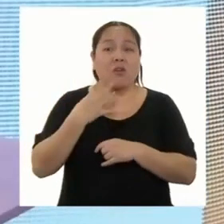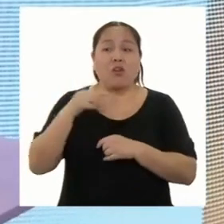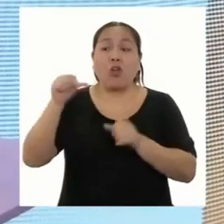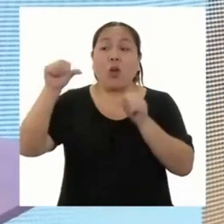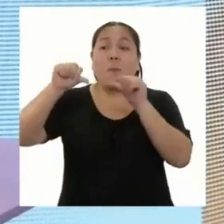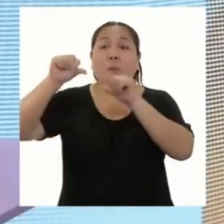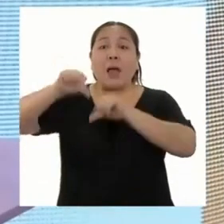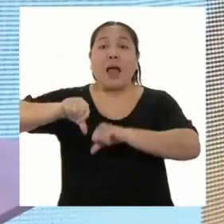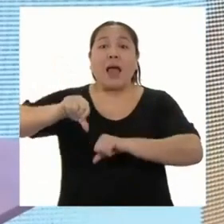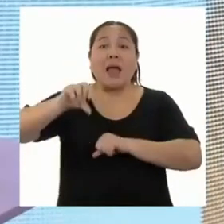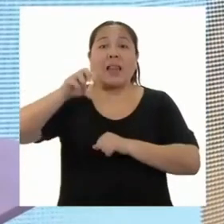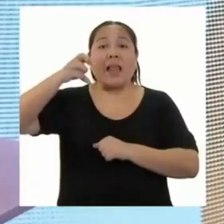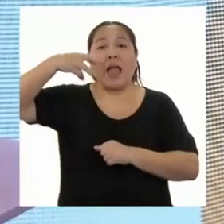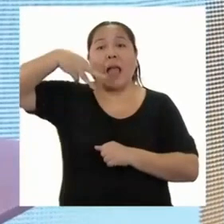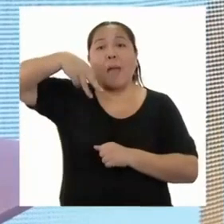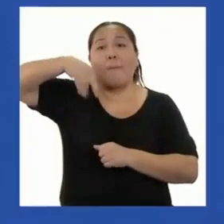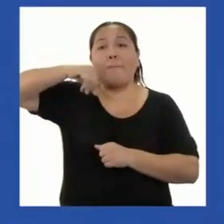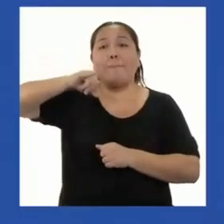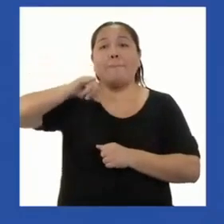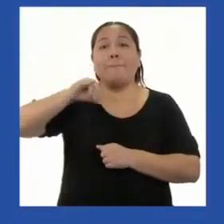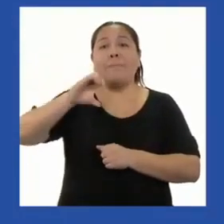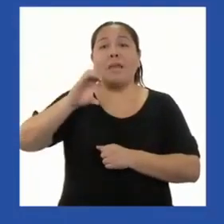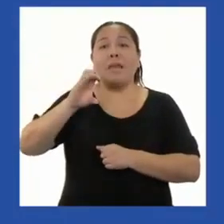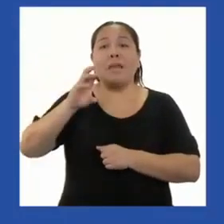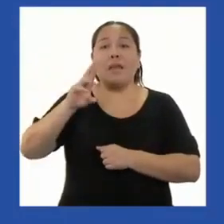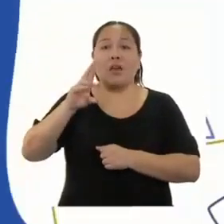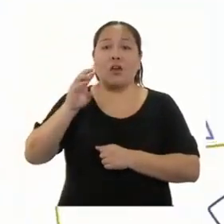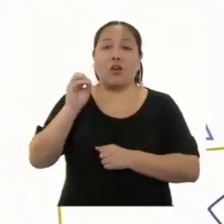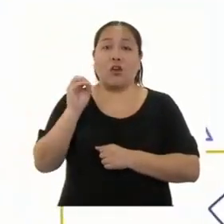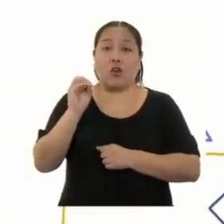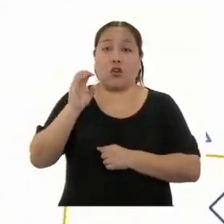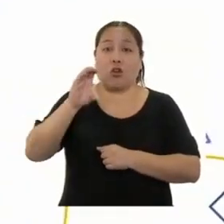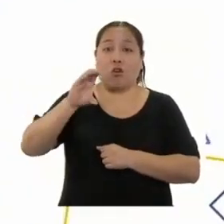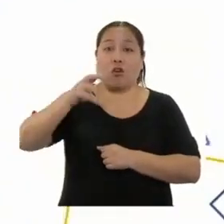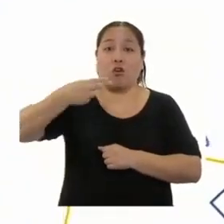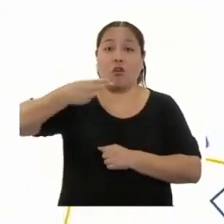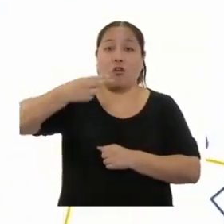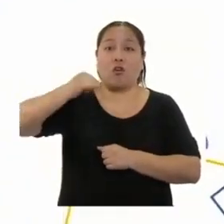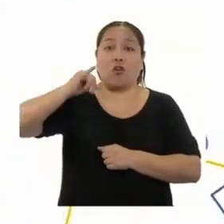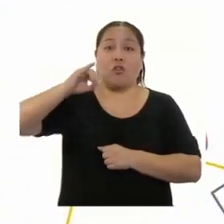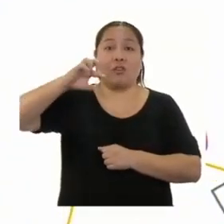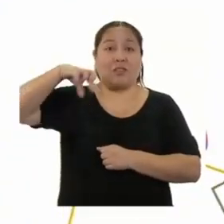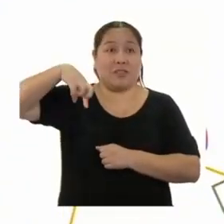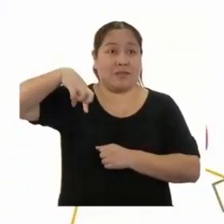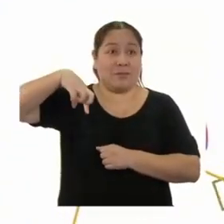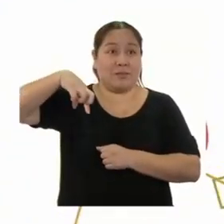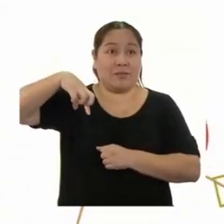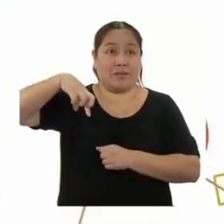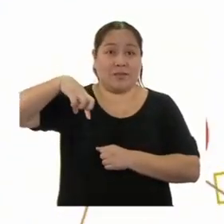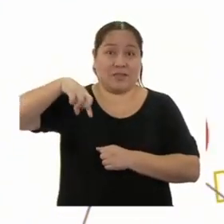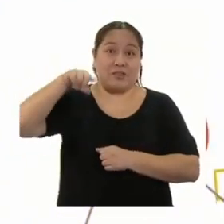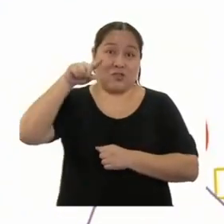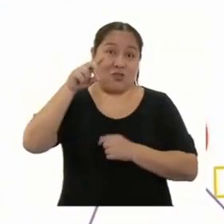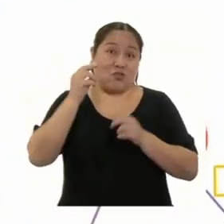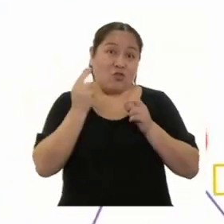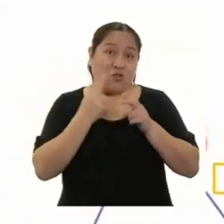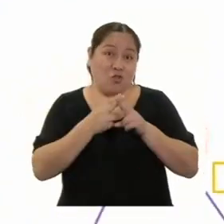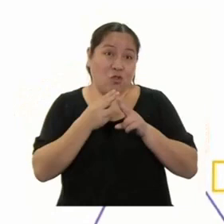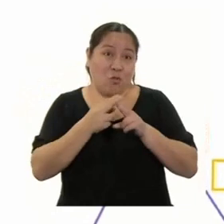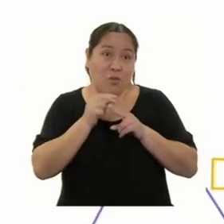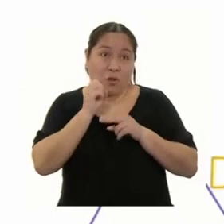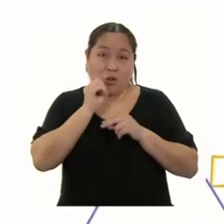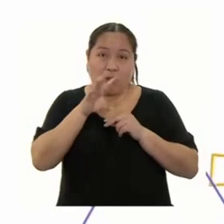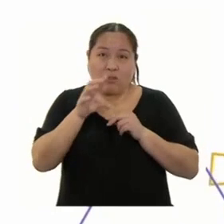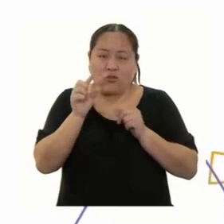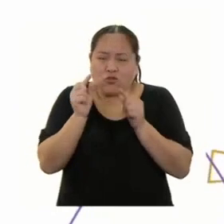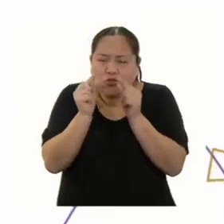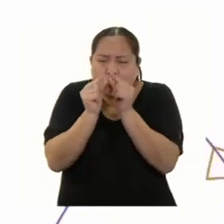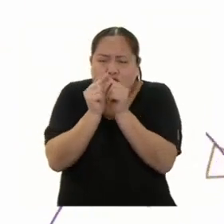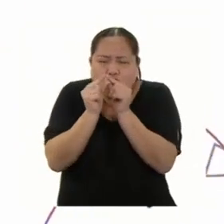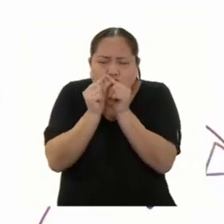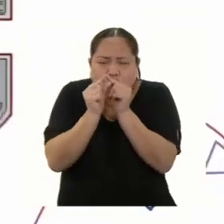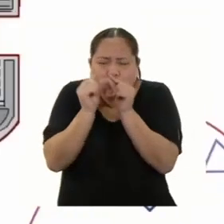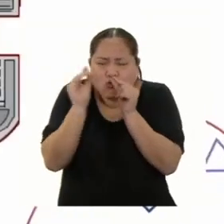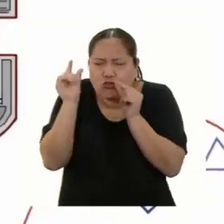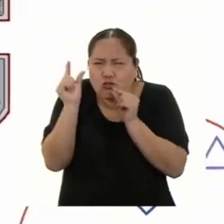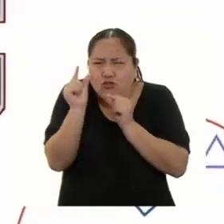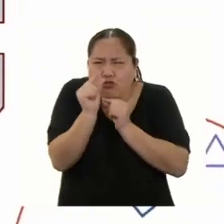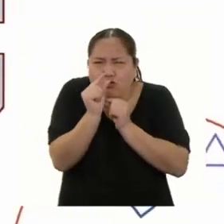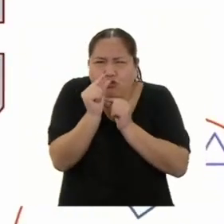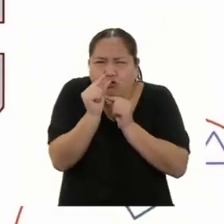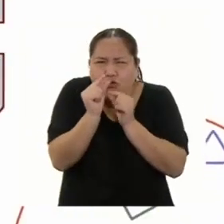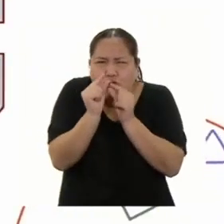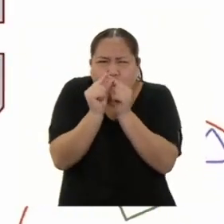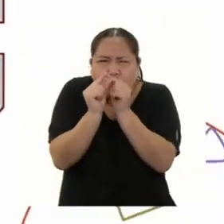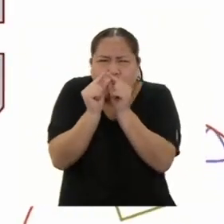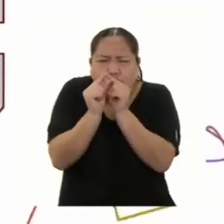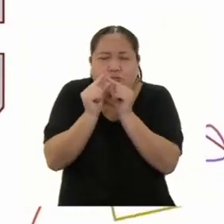era el microchip. El microchip que, como dice su nombre, es una pieza